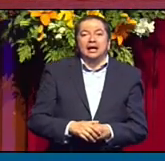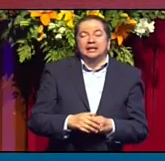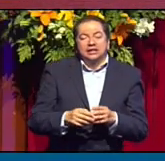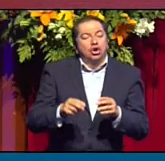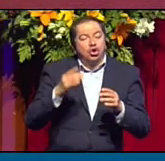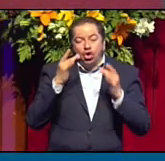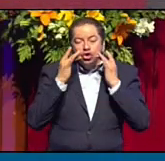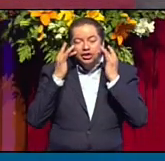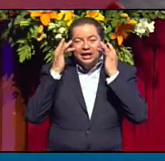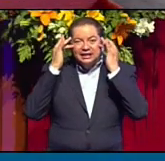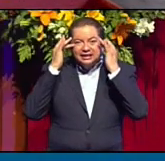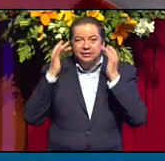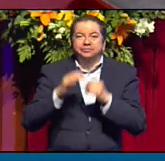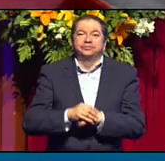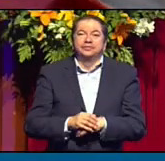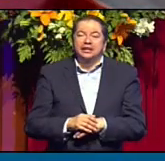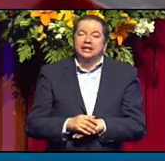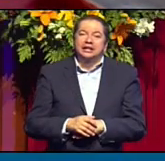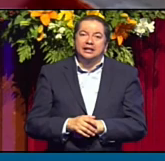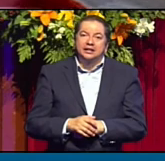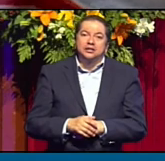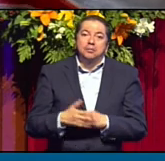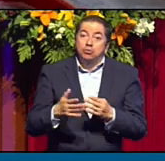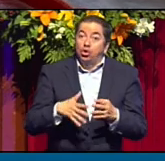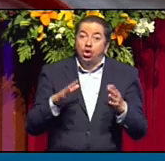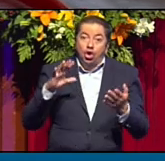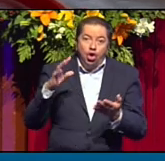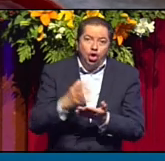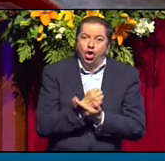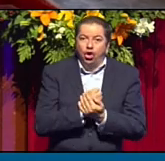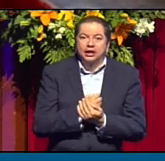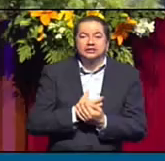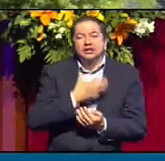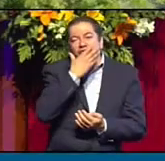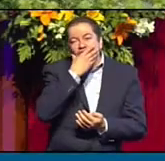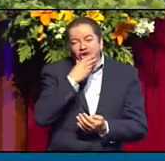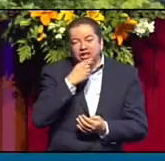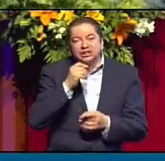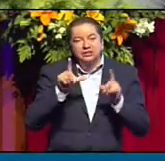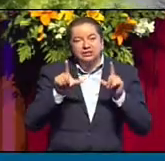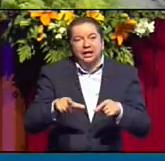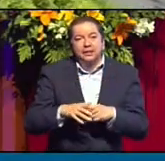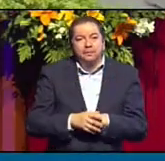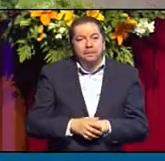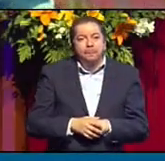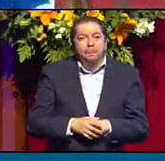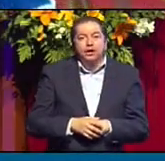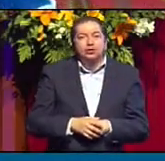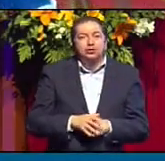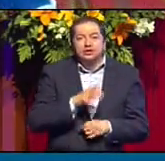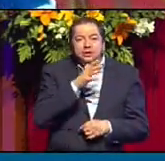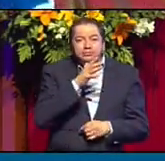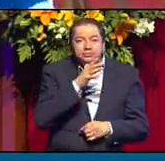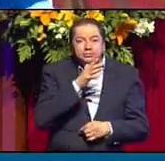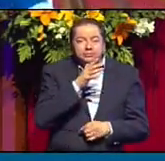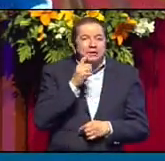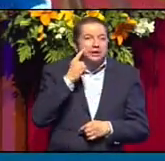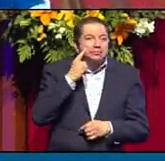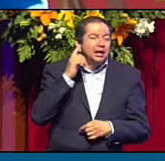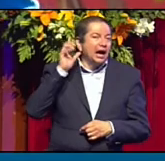la verdad es que estaba muy, muy contenta por el logro de tener una hermosa sede. Me da la impresión que por ahí tenemos el audio. Quedamos